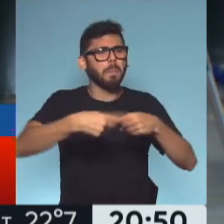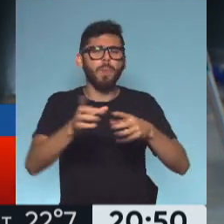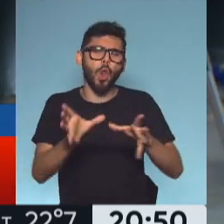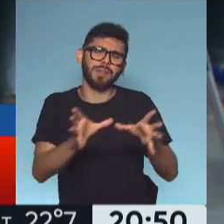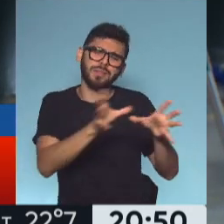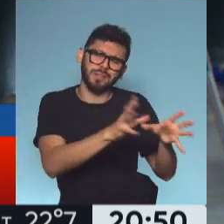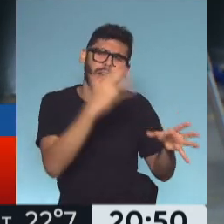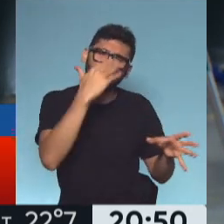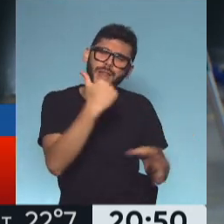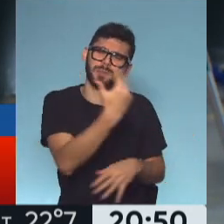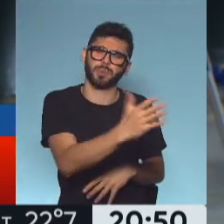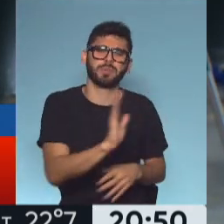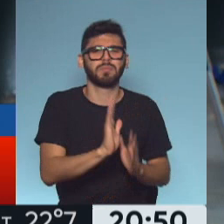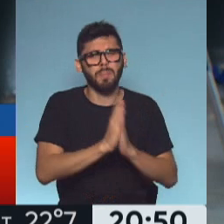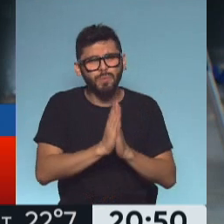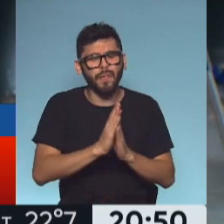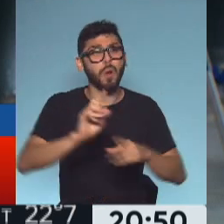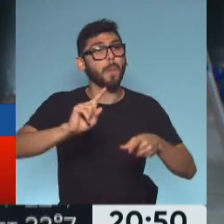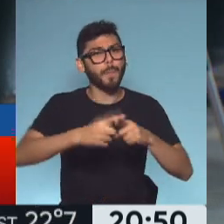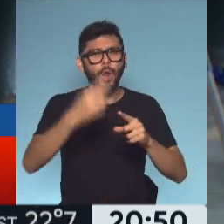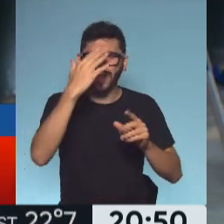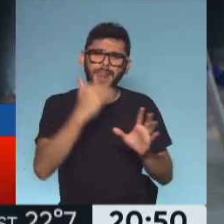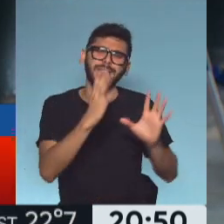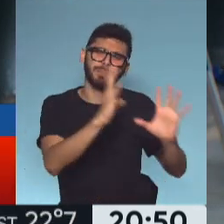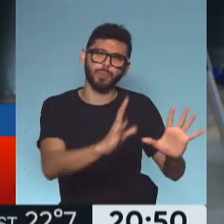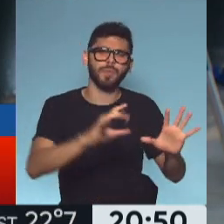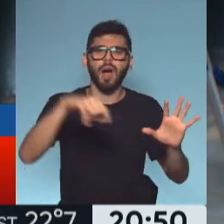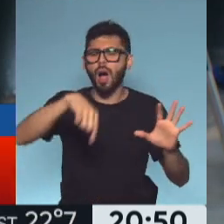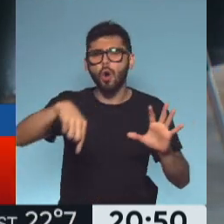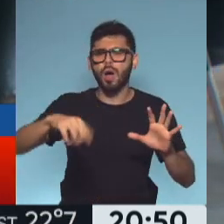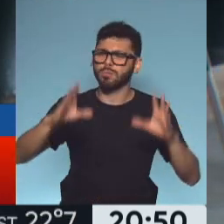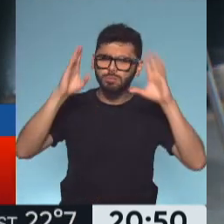otro momento. Les pido por favor que dejemos la política para otro momento, este momento